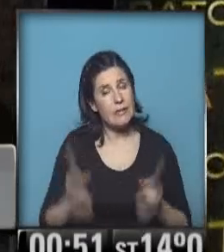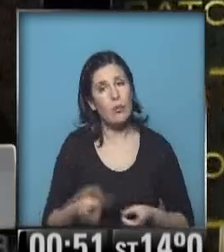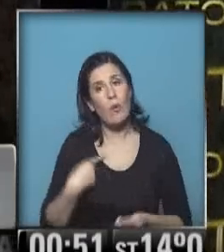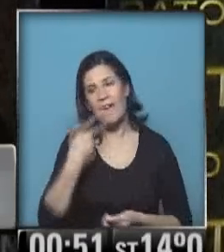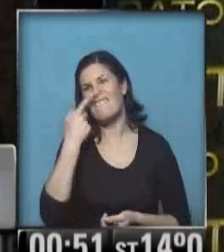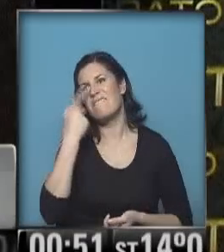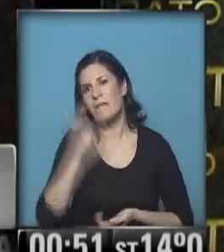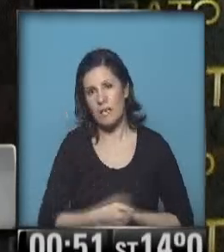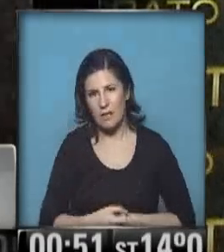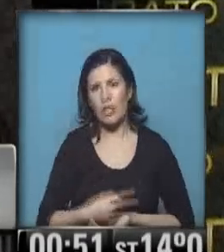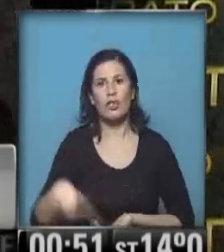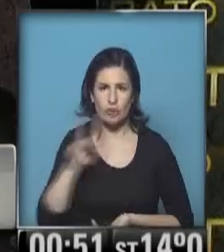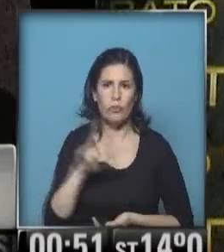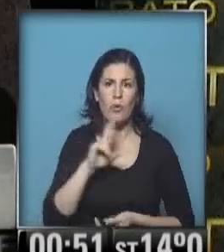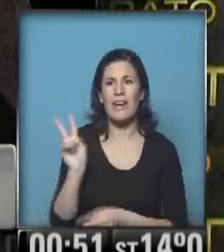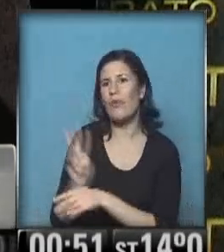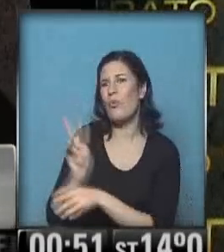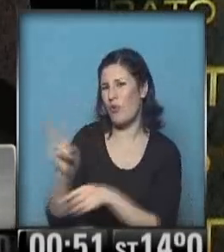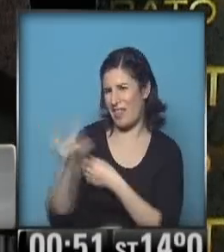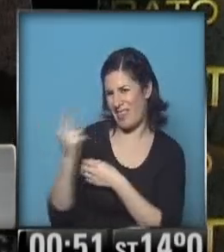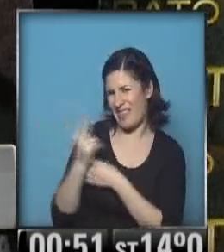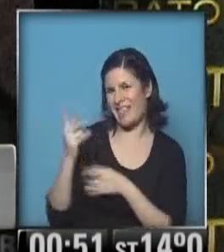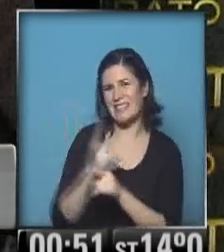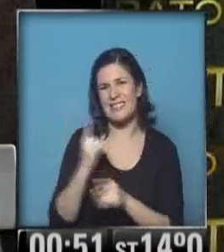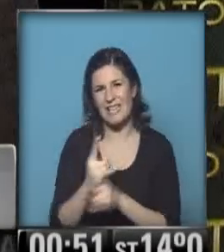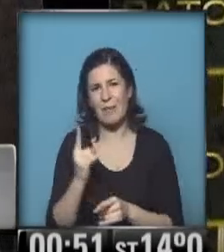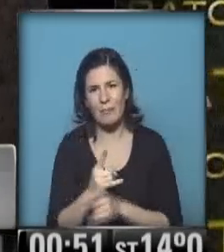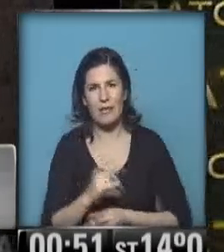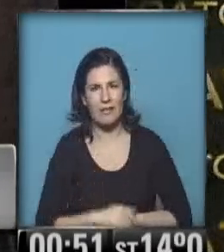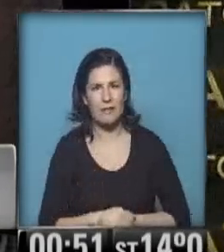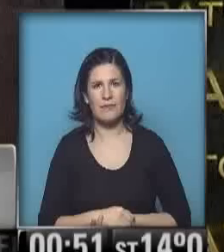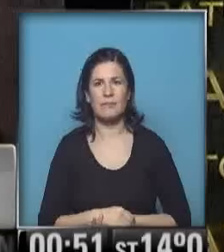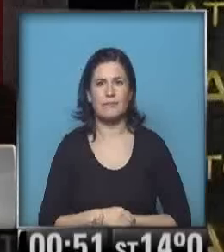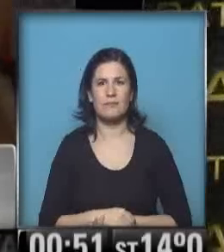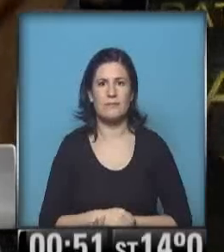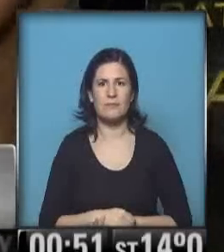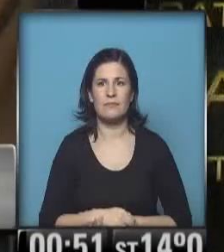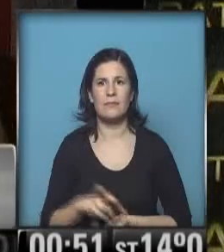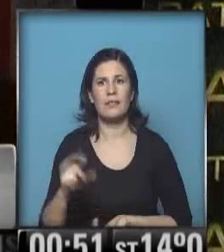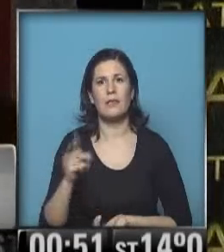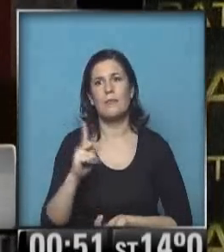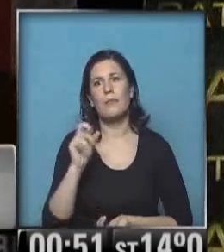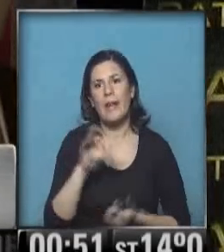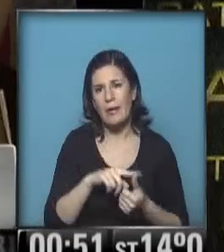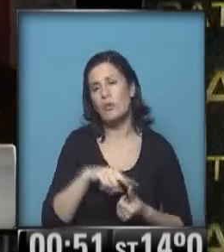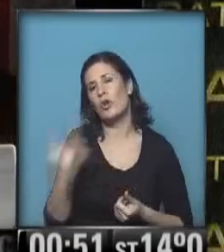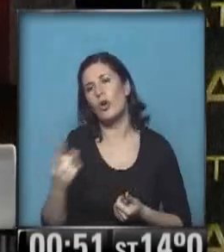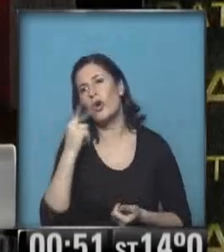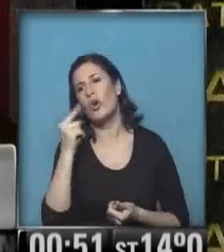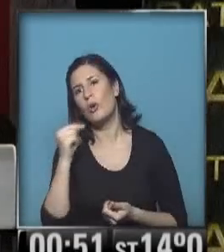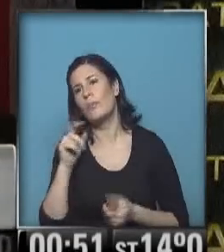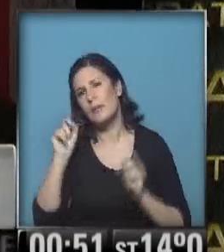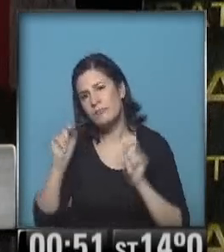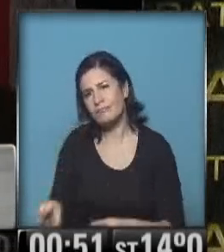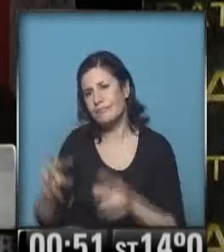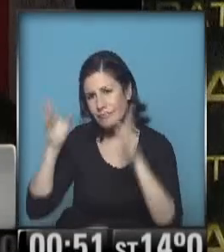que nosotras para cuidarnos de nosotras mismas? Nosotros tenemos a Pablo o a los hombres como género, que